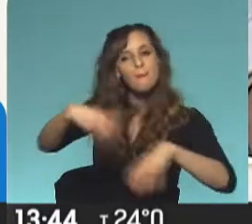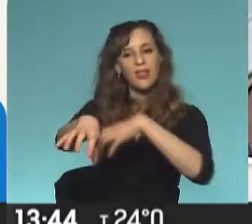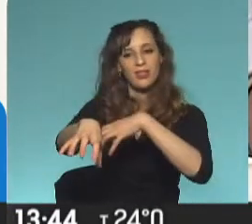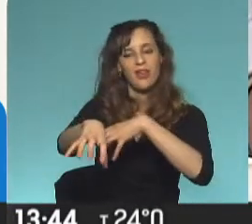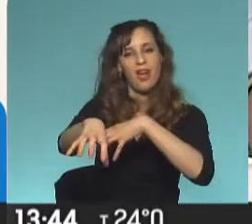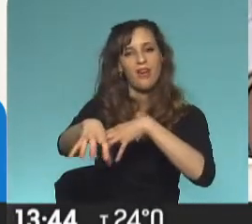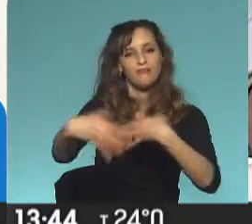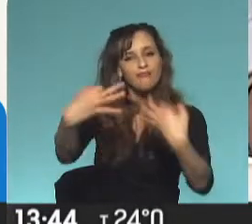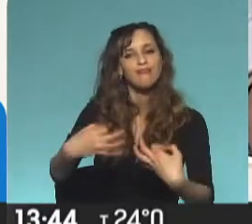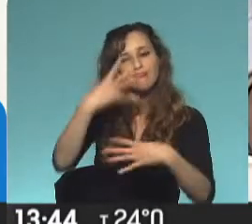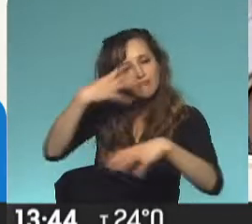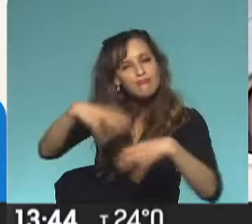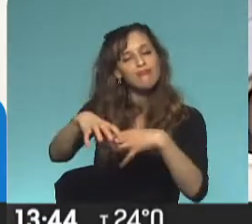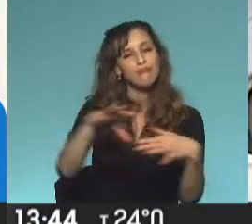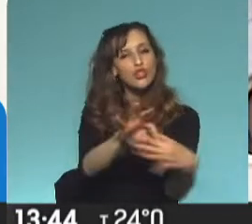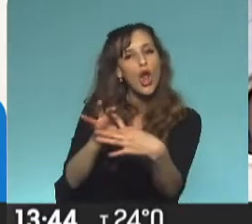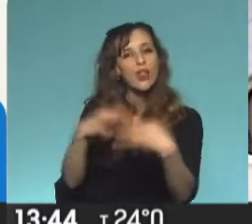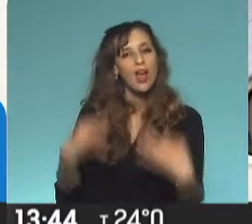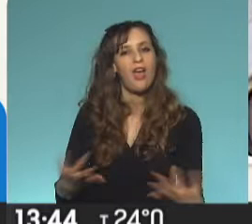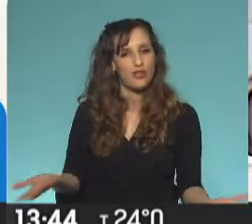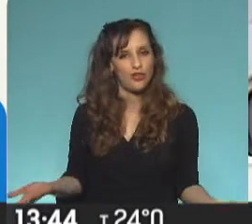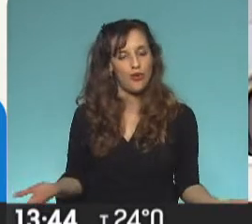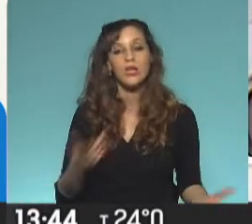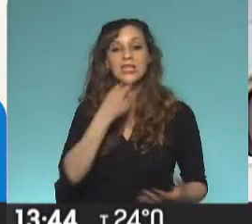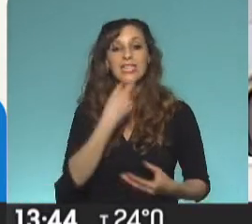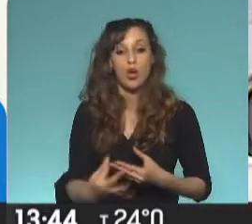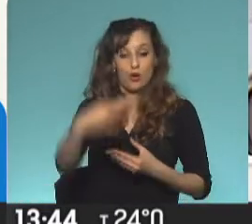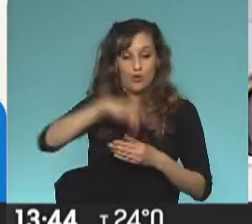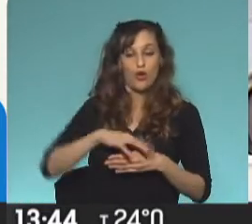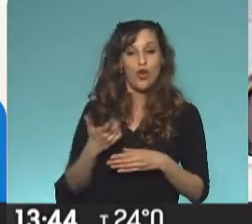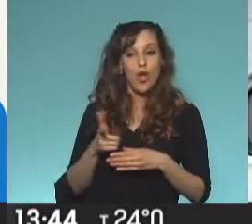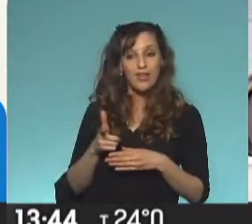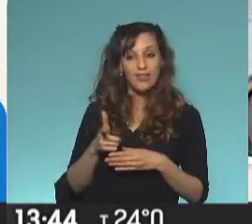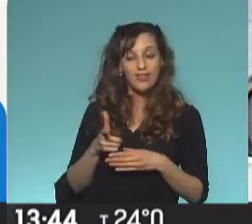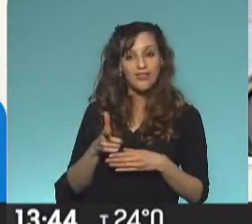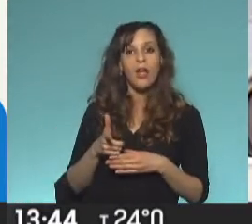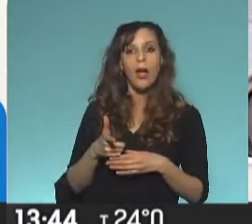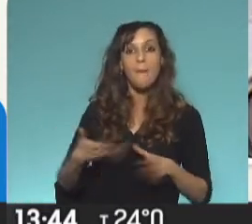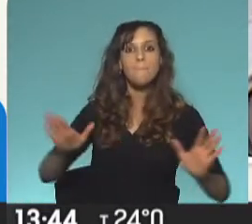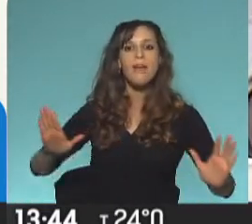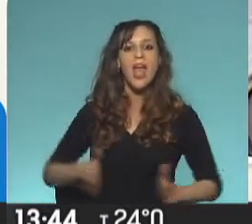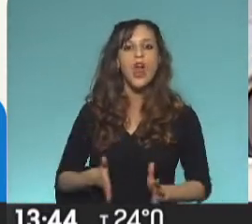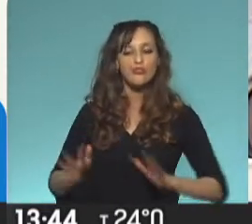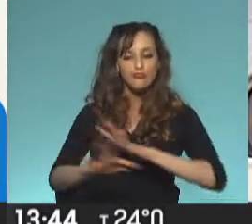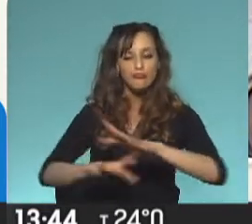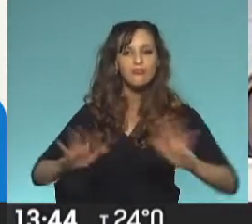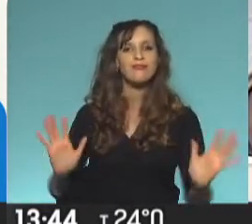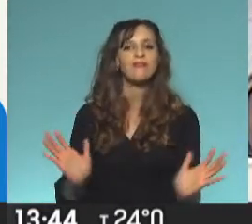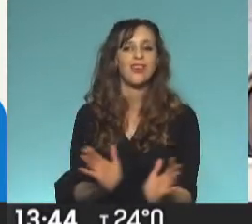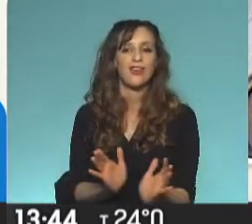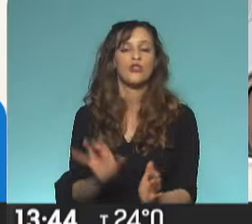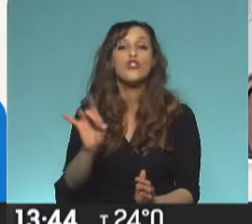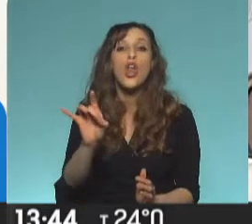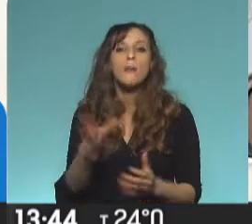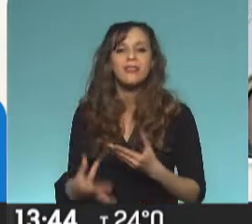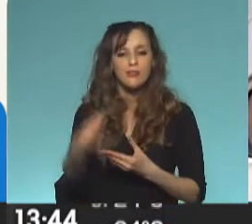colectiva social porque si no se contagian ellos el virus circula menos que la única forma que tiene de contagiarse este virus